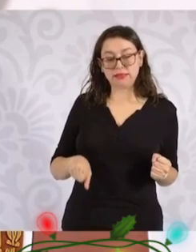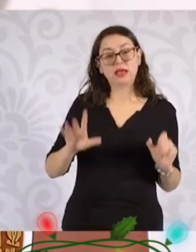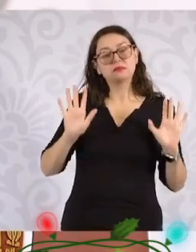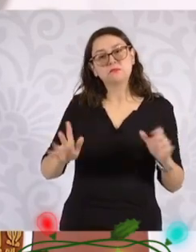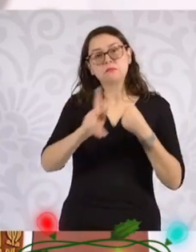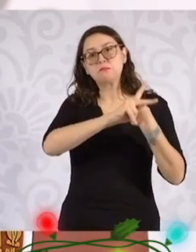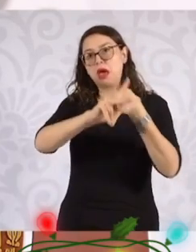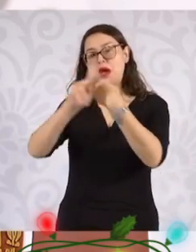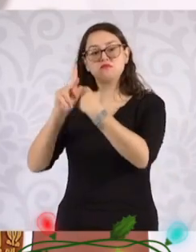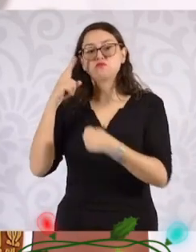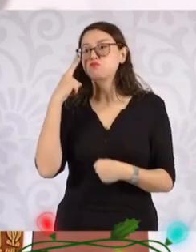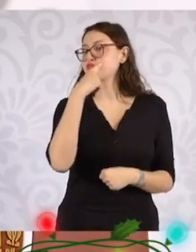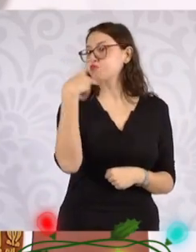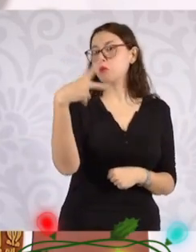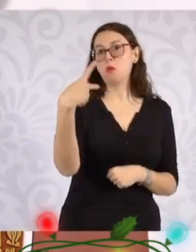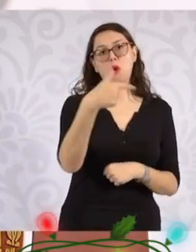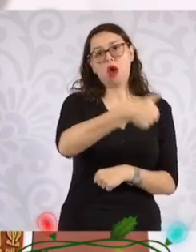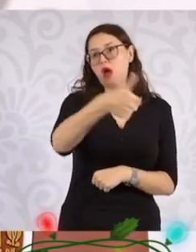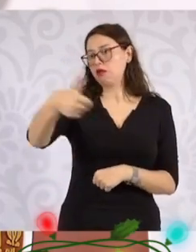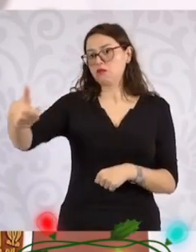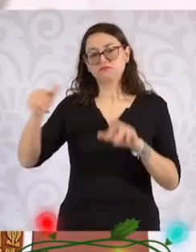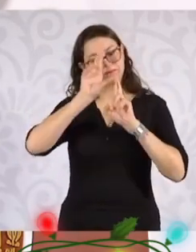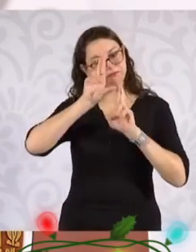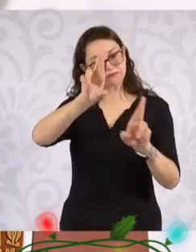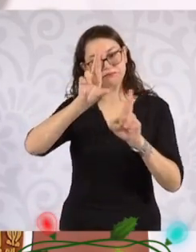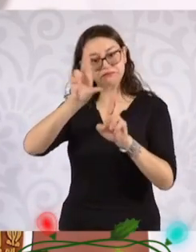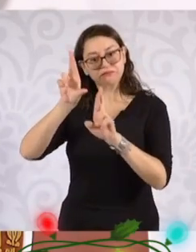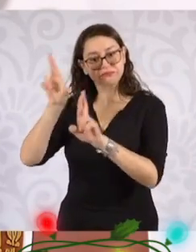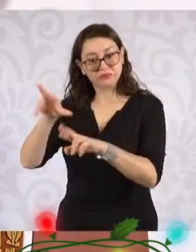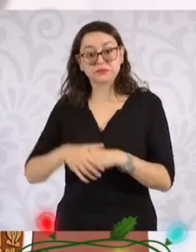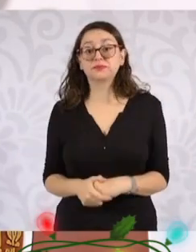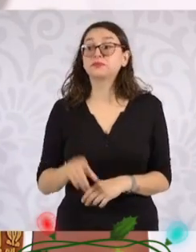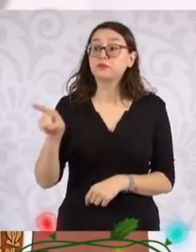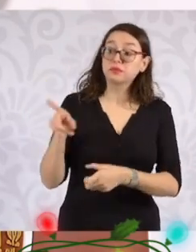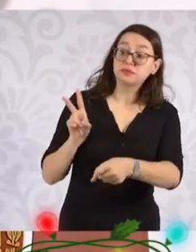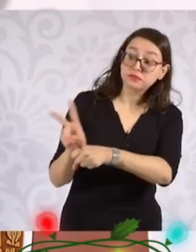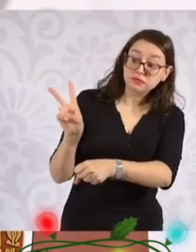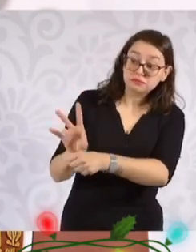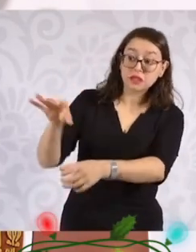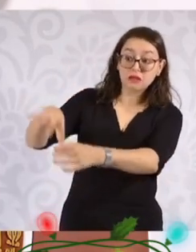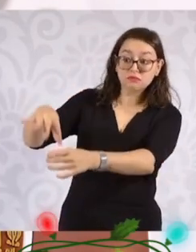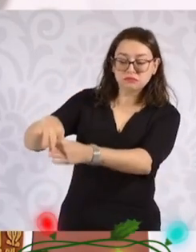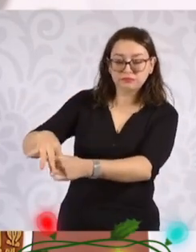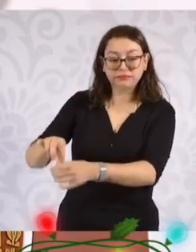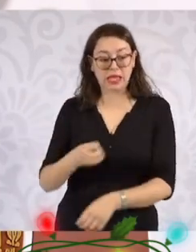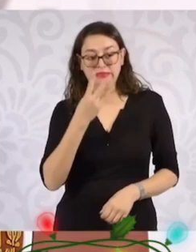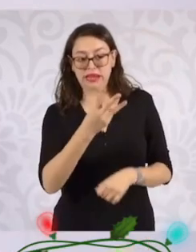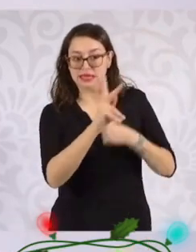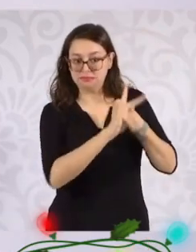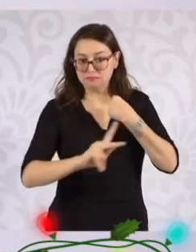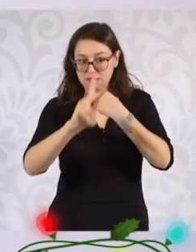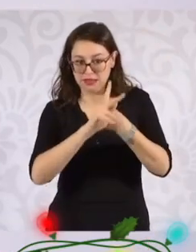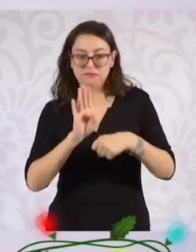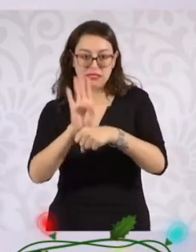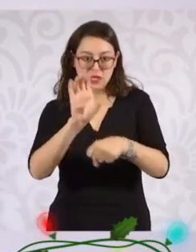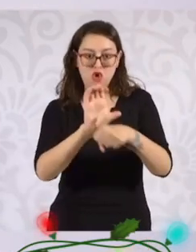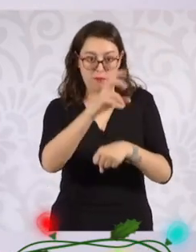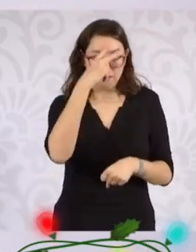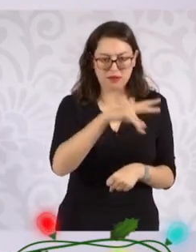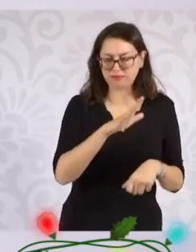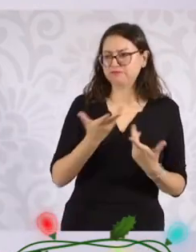En un primer momento hubo un llamado de los tres países después de la elección de Venezuela para que se transparentara los resultados de la